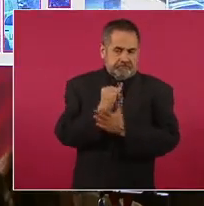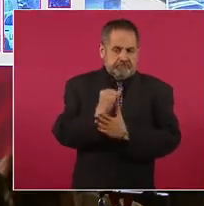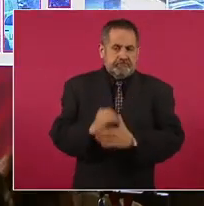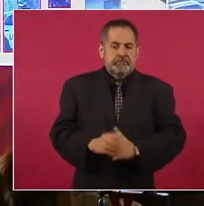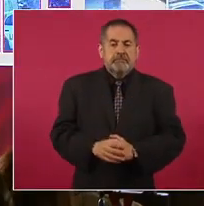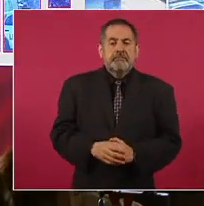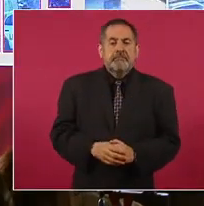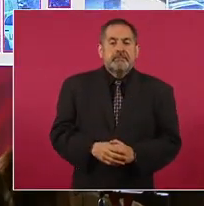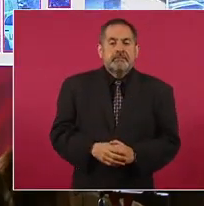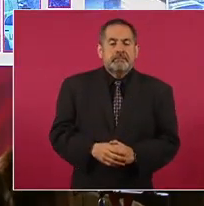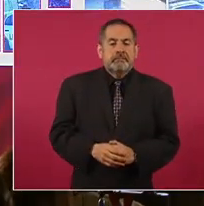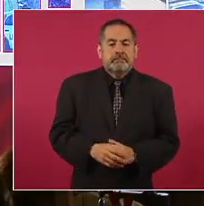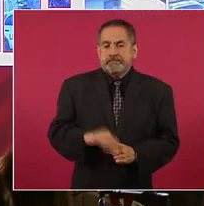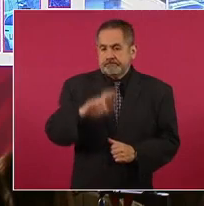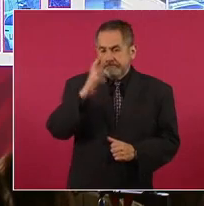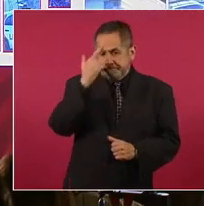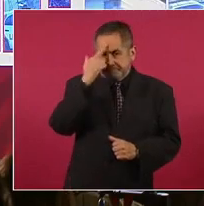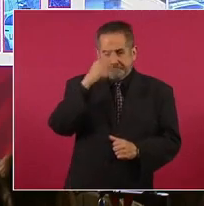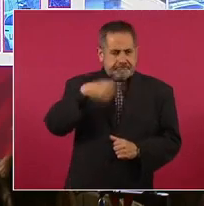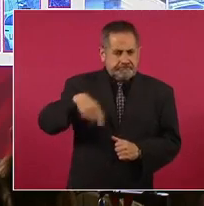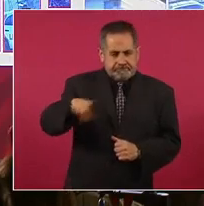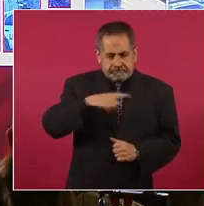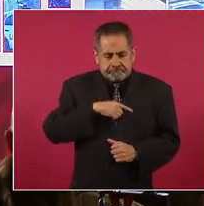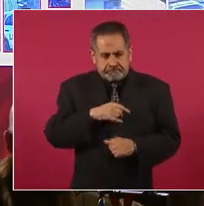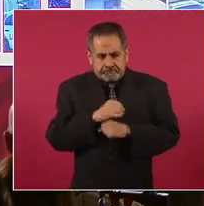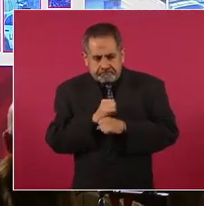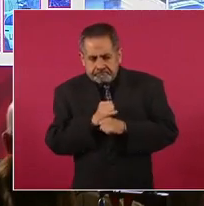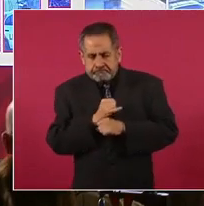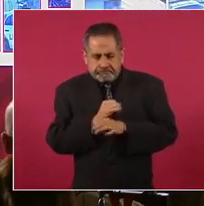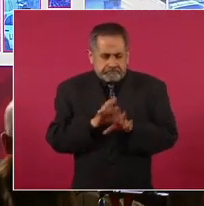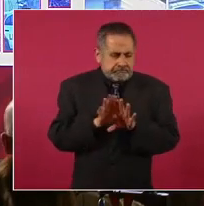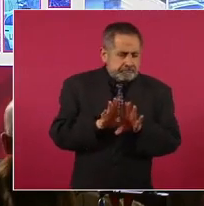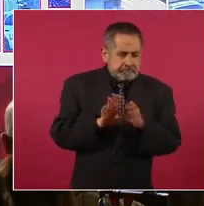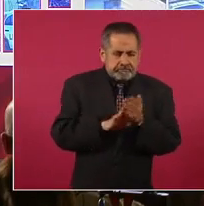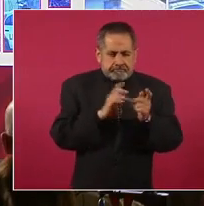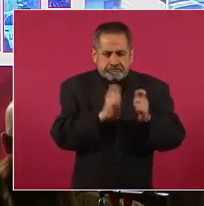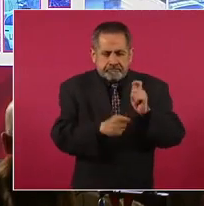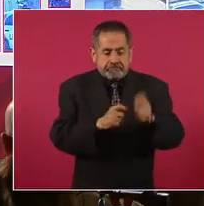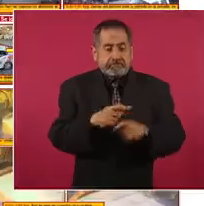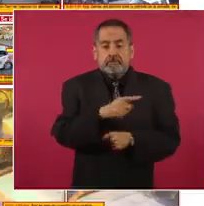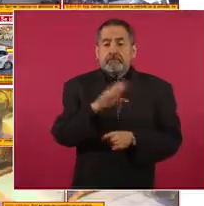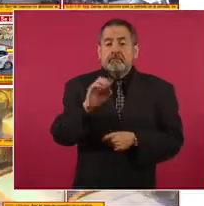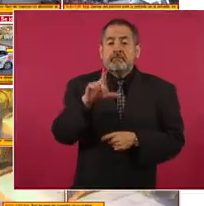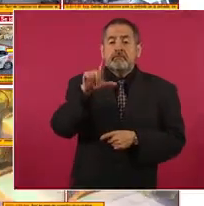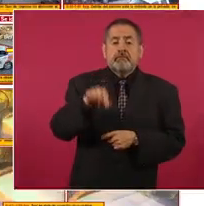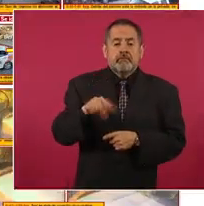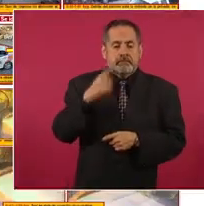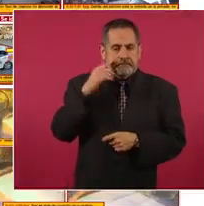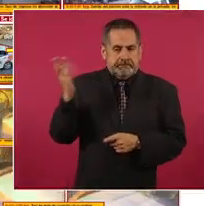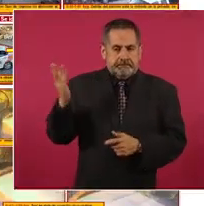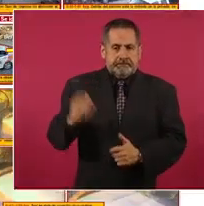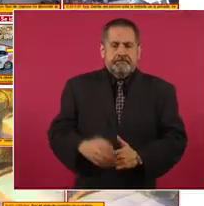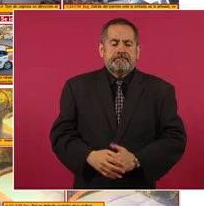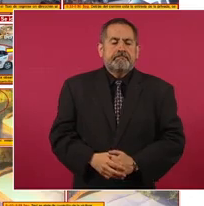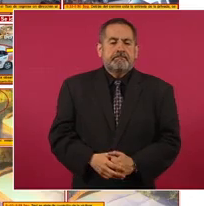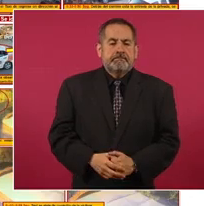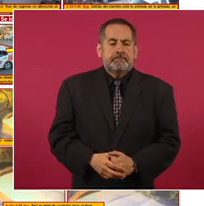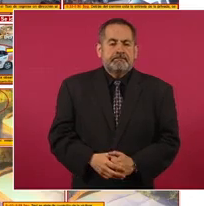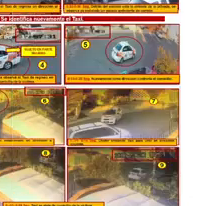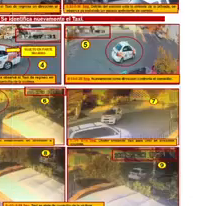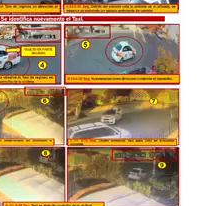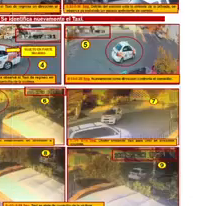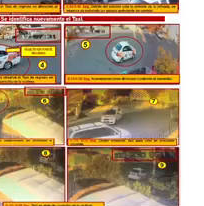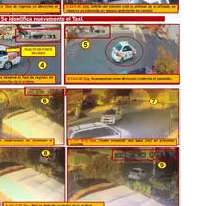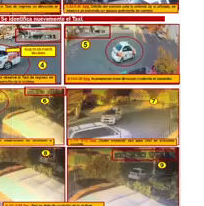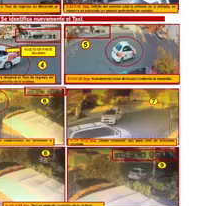recordarán, el trabajo de investigación y seguimiento que se realizó en la colonia Villas de Tijuana, Delegación Santa Fe en la